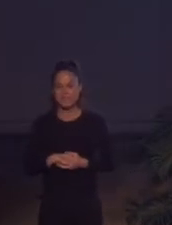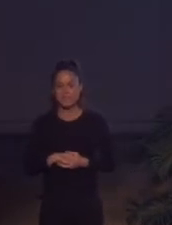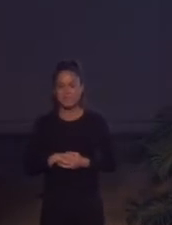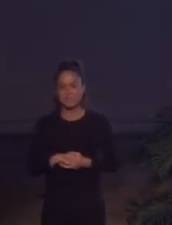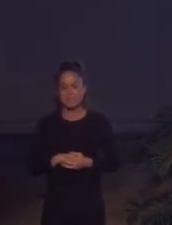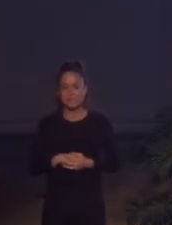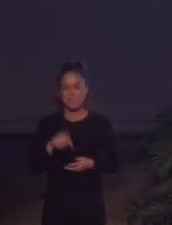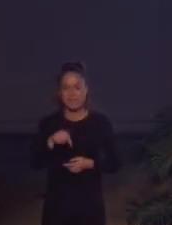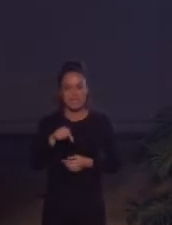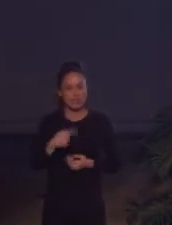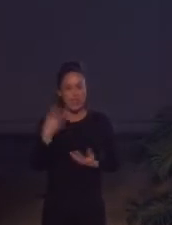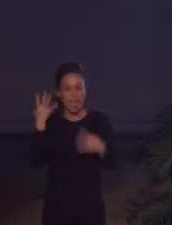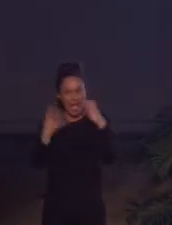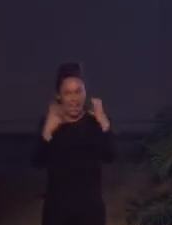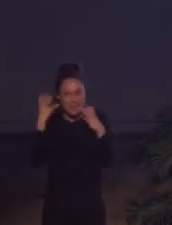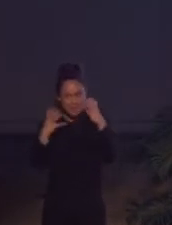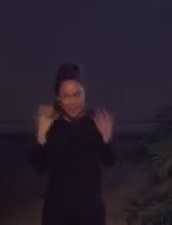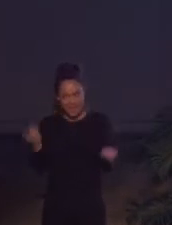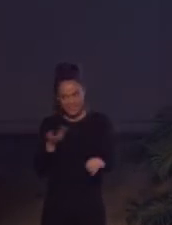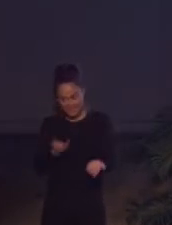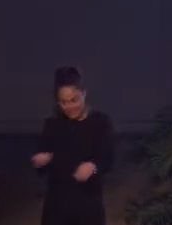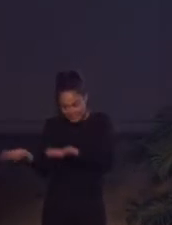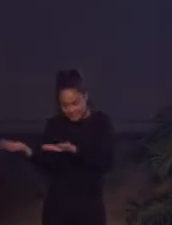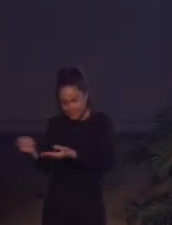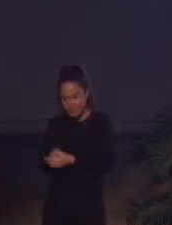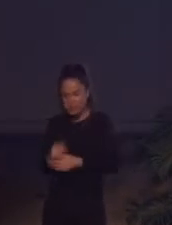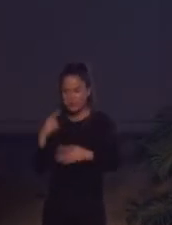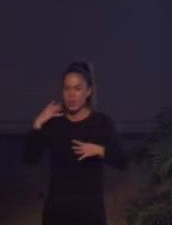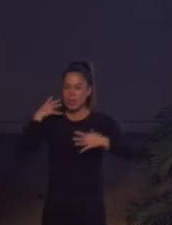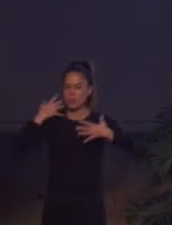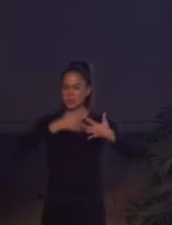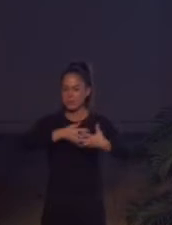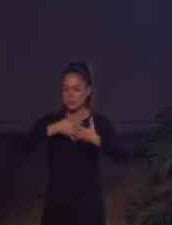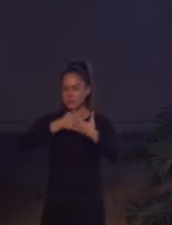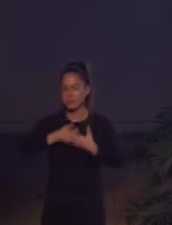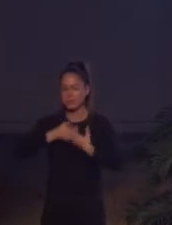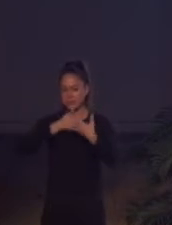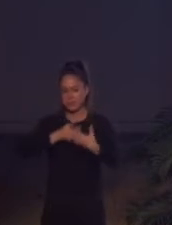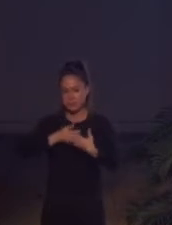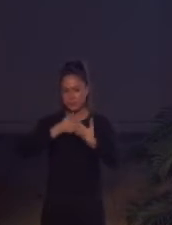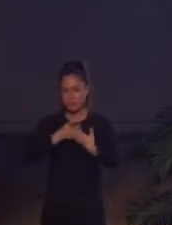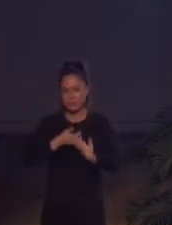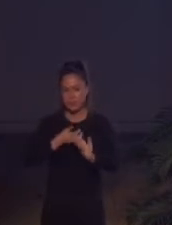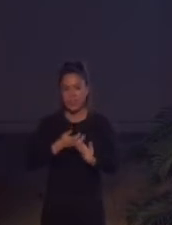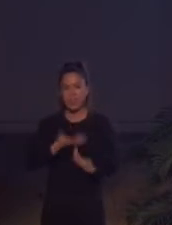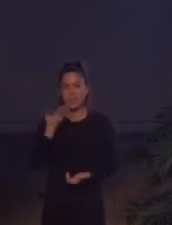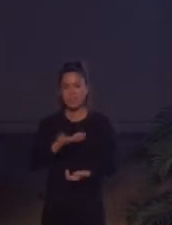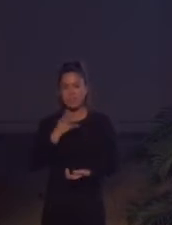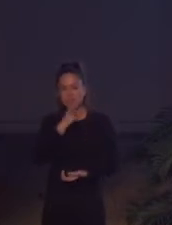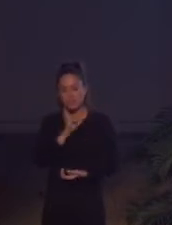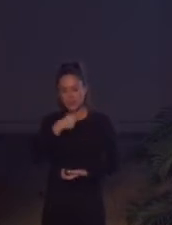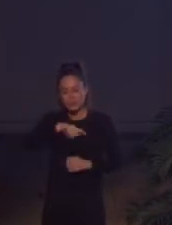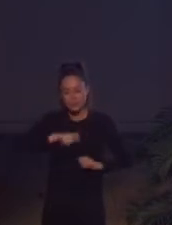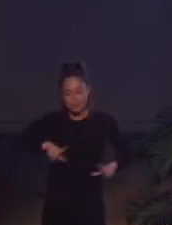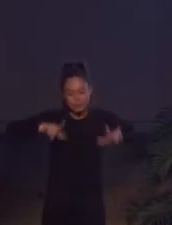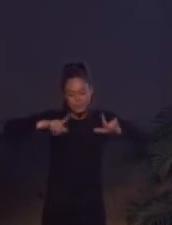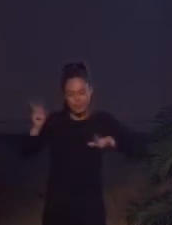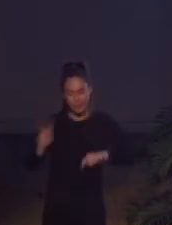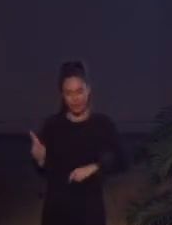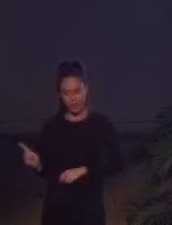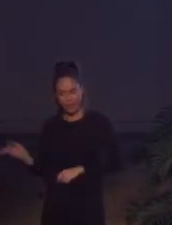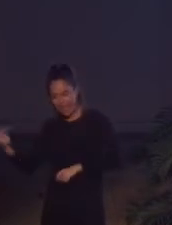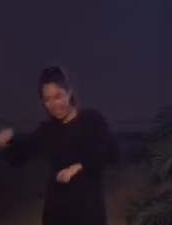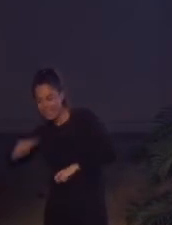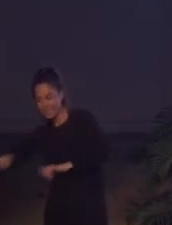direla animaliak, eta igual borroka oso zaila da bereziki sujetuak ez garelako gu, zapalkuntza ez garelako gu jasotzen ari,